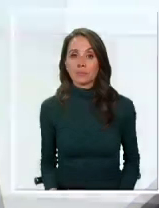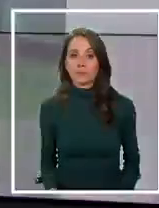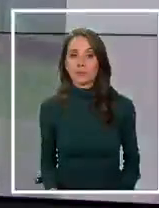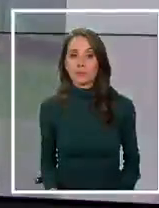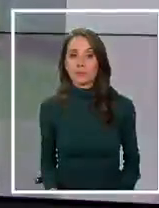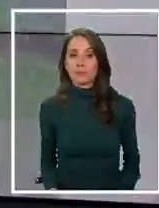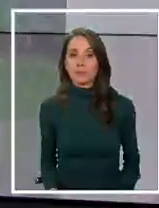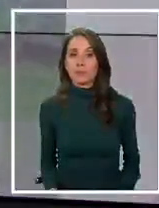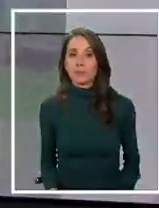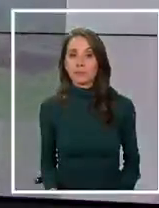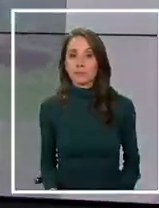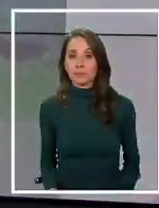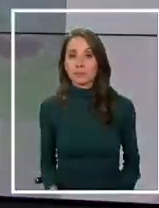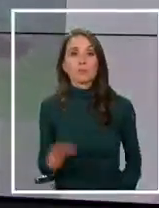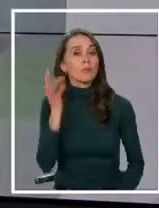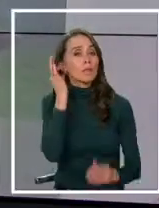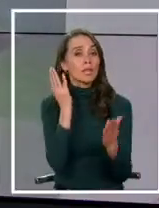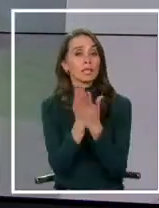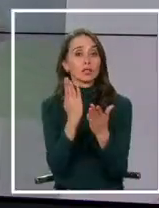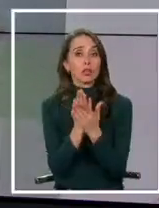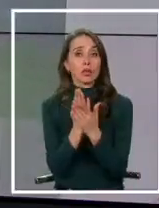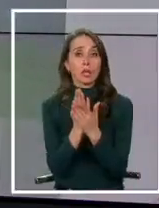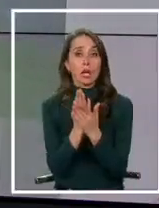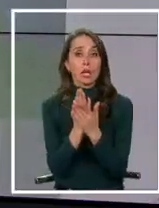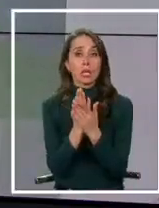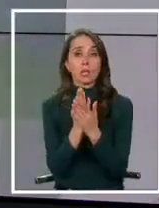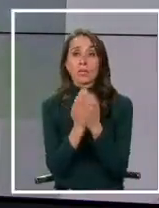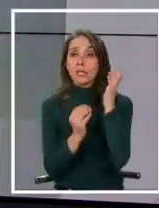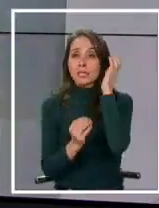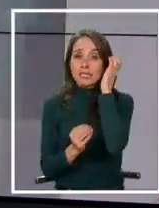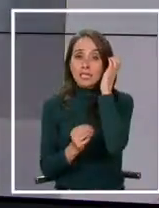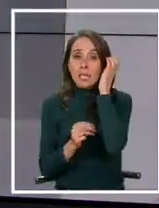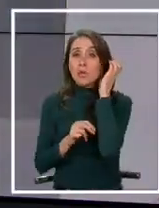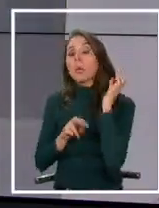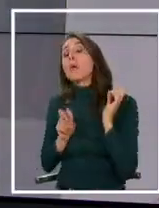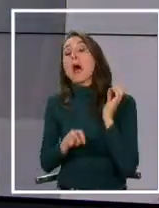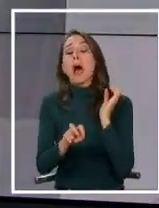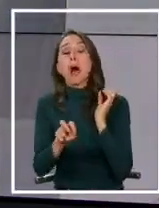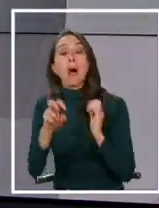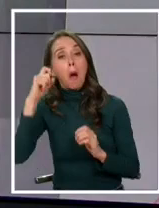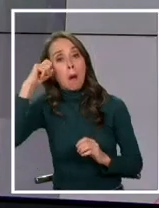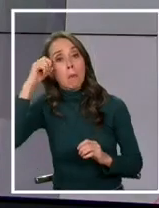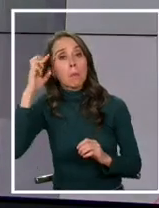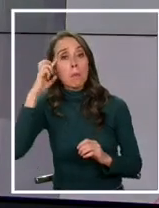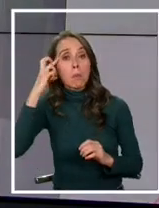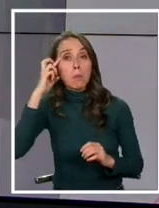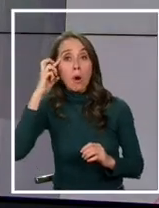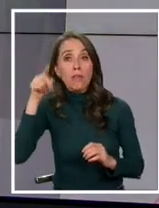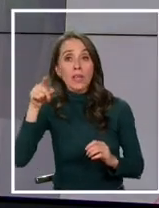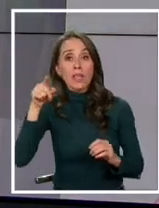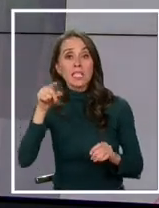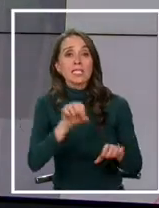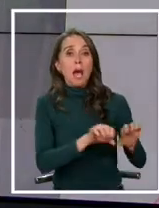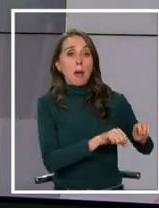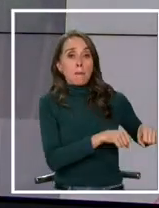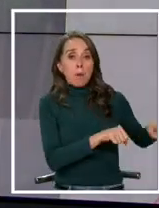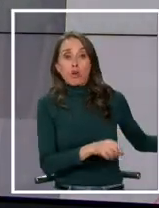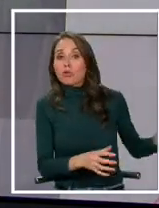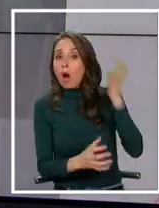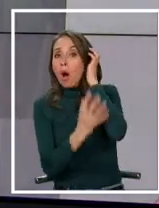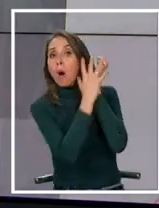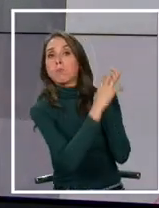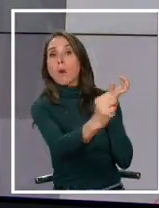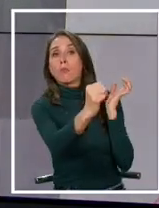conveniente una escolar fue víctima del robo de su teléfono en Providencia luego que un motochorro la atacara el mismo